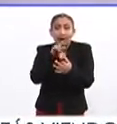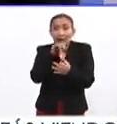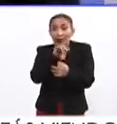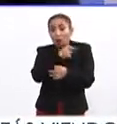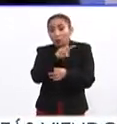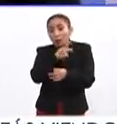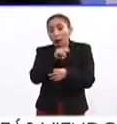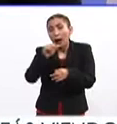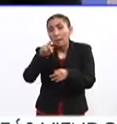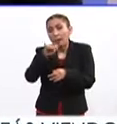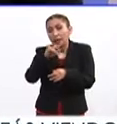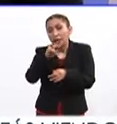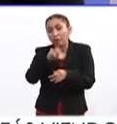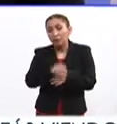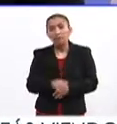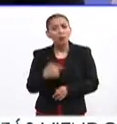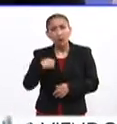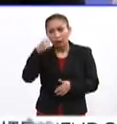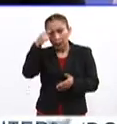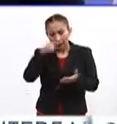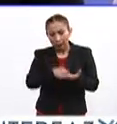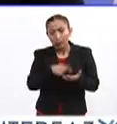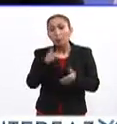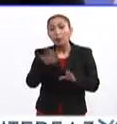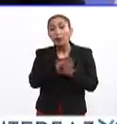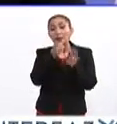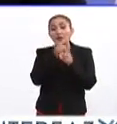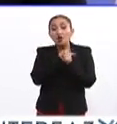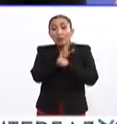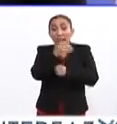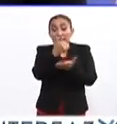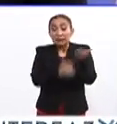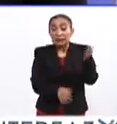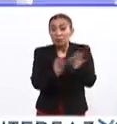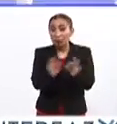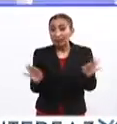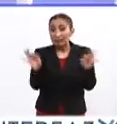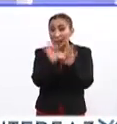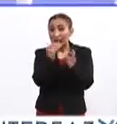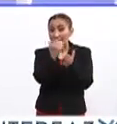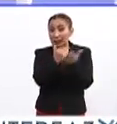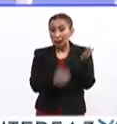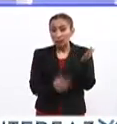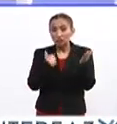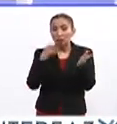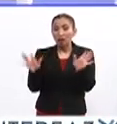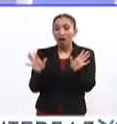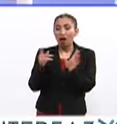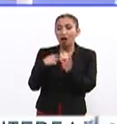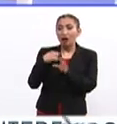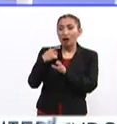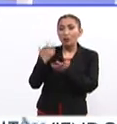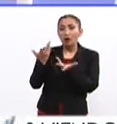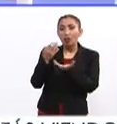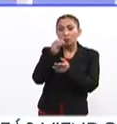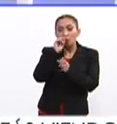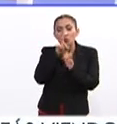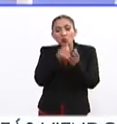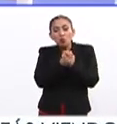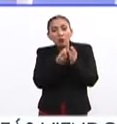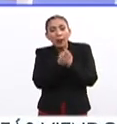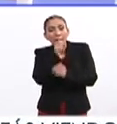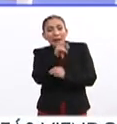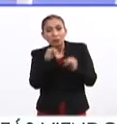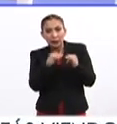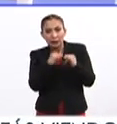de la Gustavo Madero. No, fíjate que creemos que debido a la información, la naturaleza de la información, estaríamos vulnerando la secrecía, la seguridad del